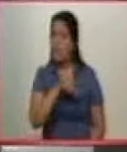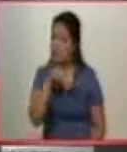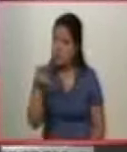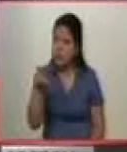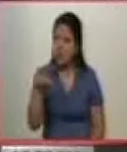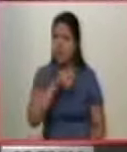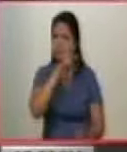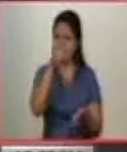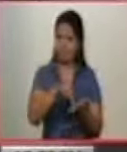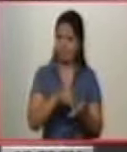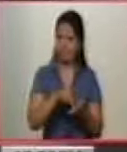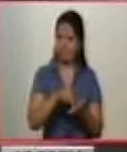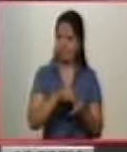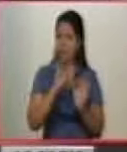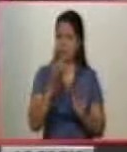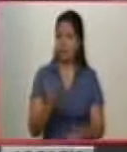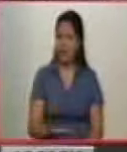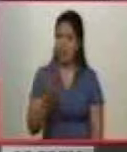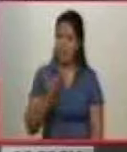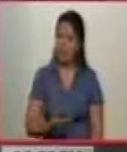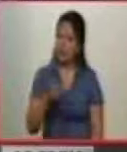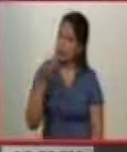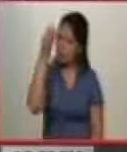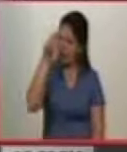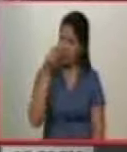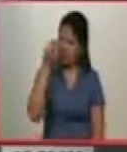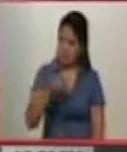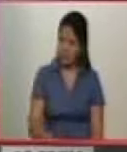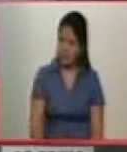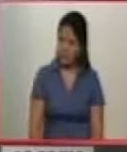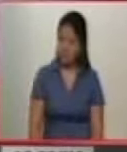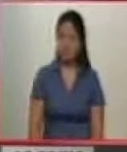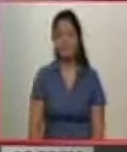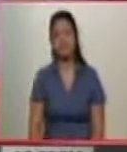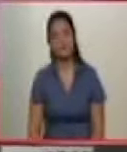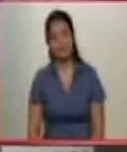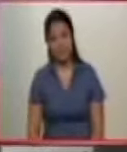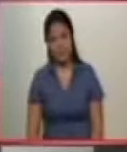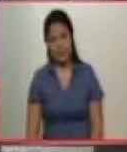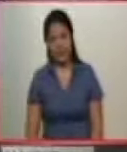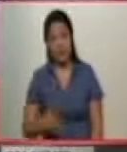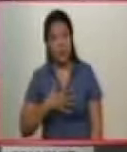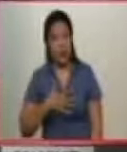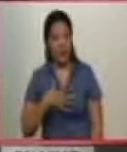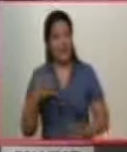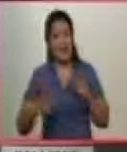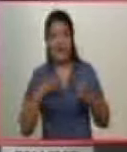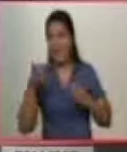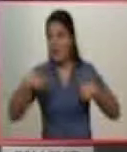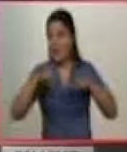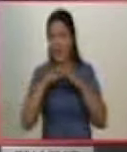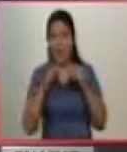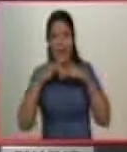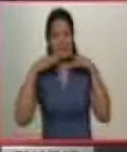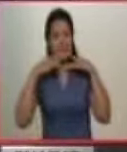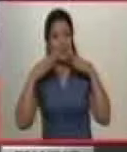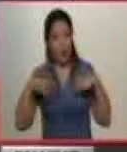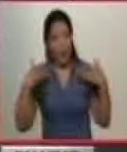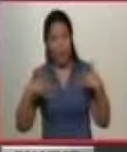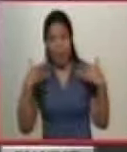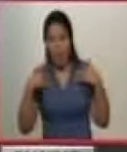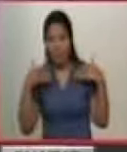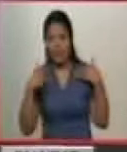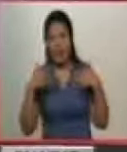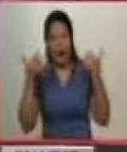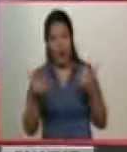una participación protagónica. ¿Tu opinión al respecto? Bueno, mira, entusiasmados, contentos, está la educación media